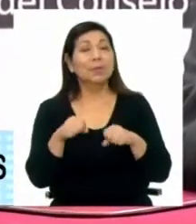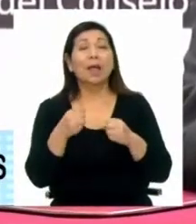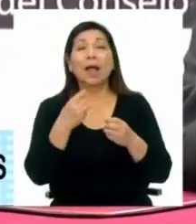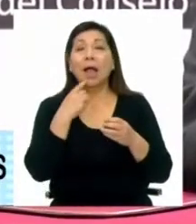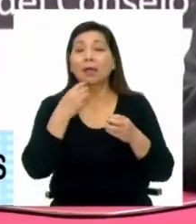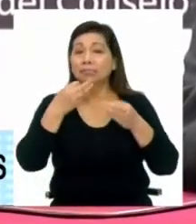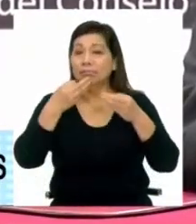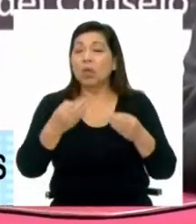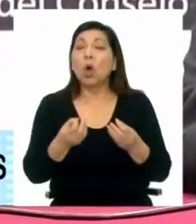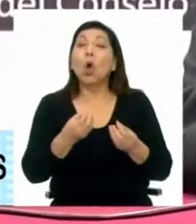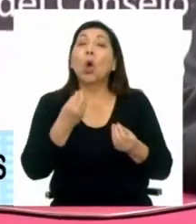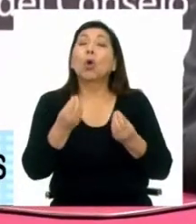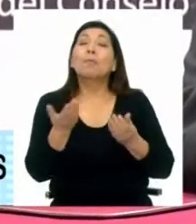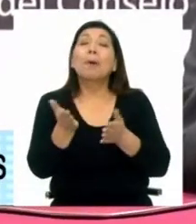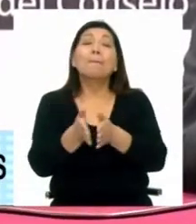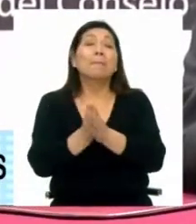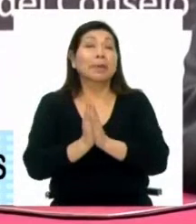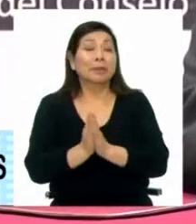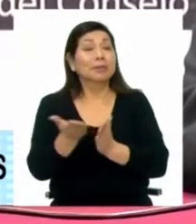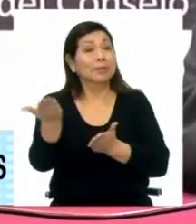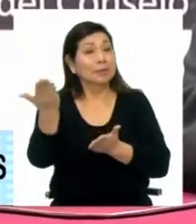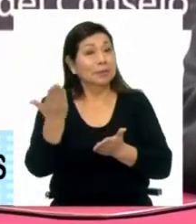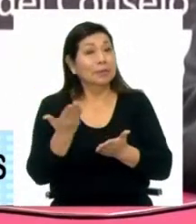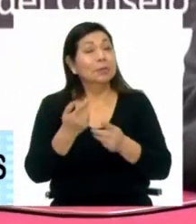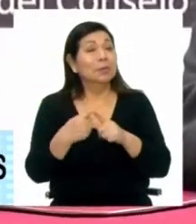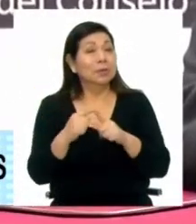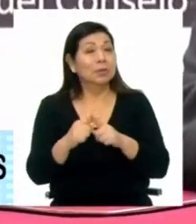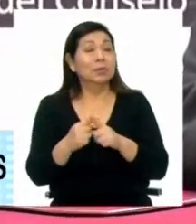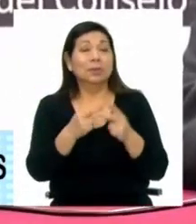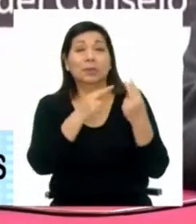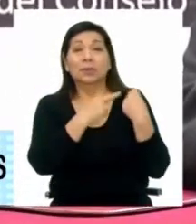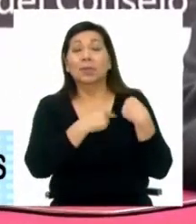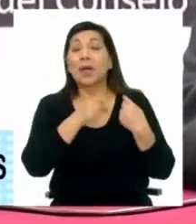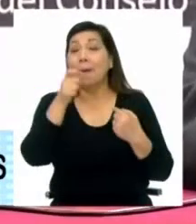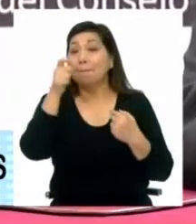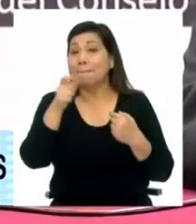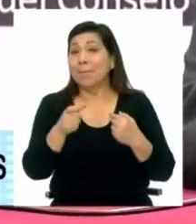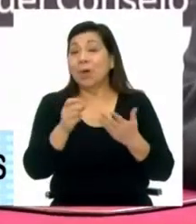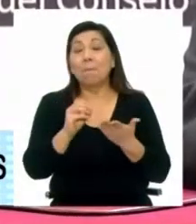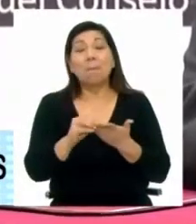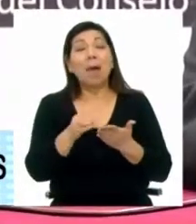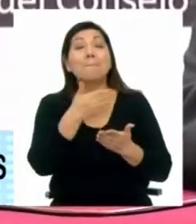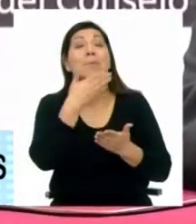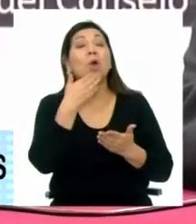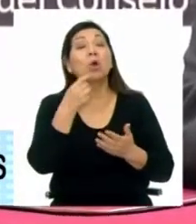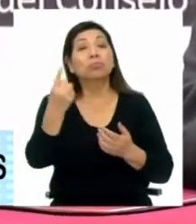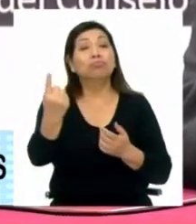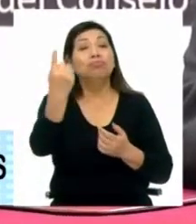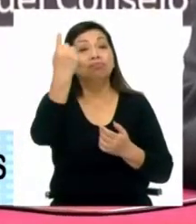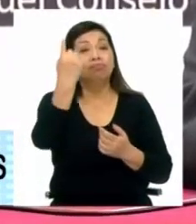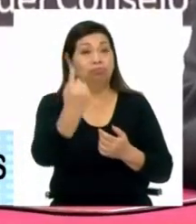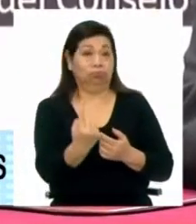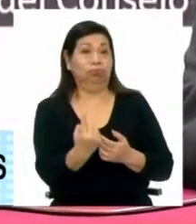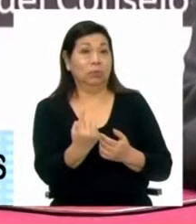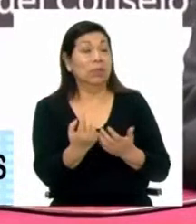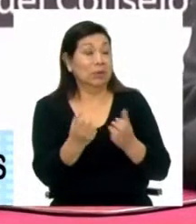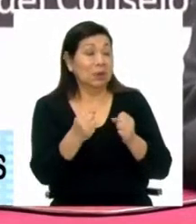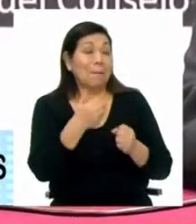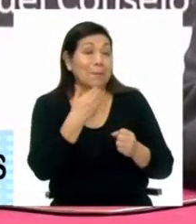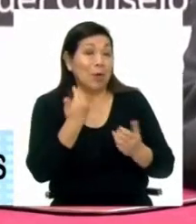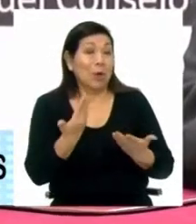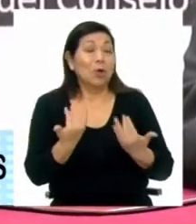que como han pedido diversos actores, asuma una persona que sea lo más idónea posible y por eso es